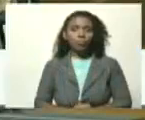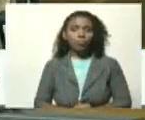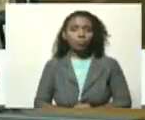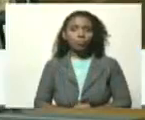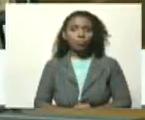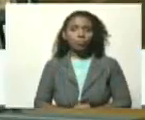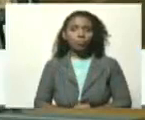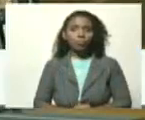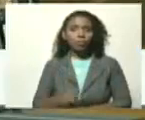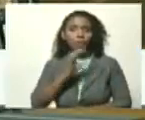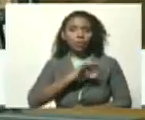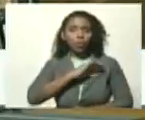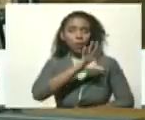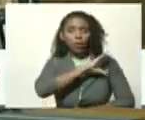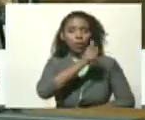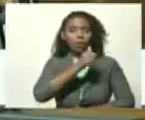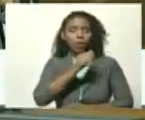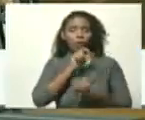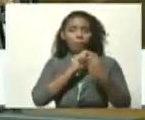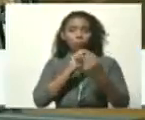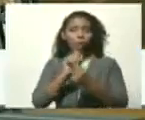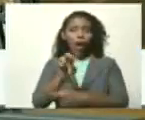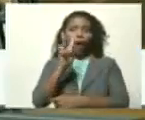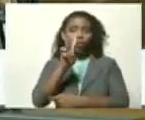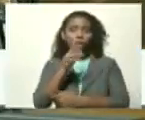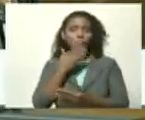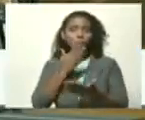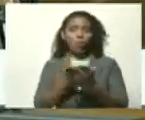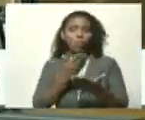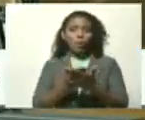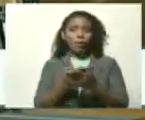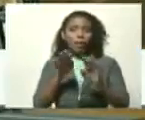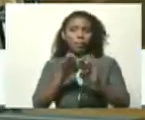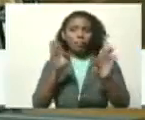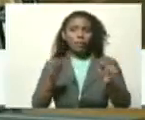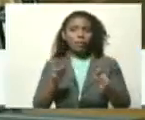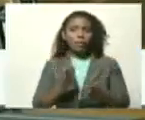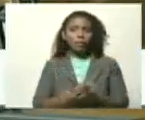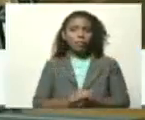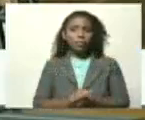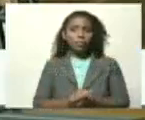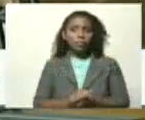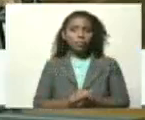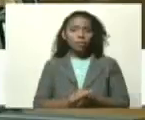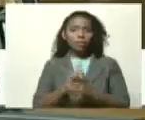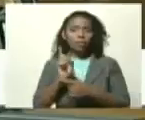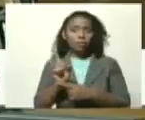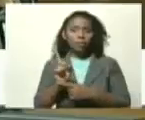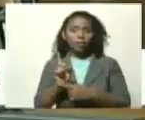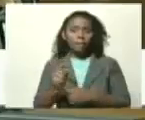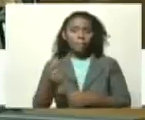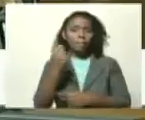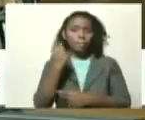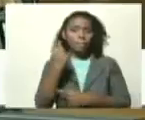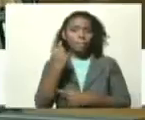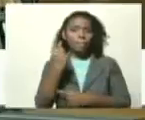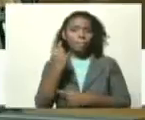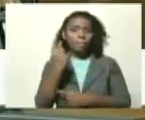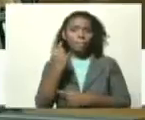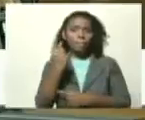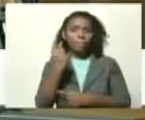Señor director de debate, hay dos propuestas en mesa y son las siguientes.